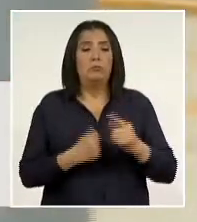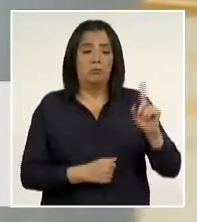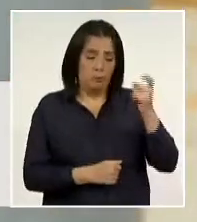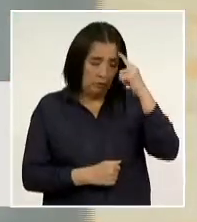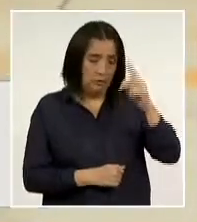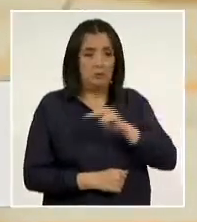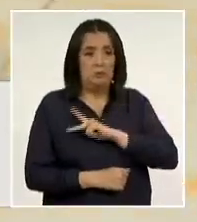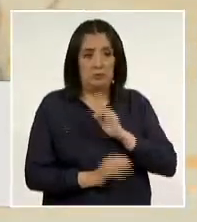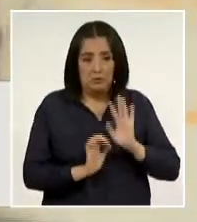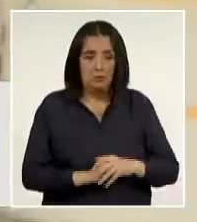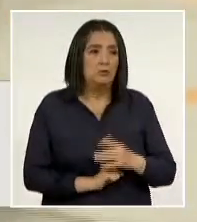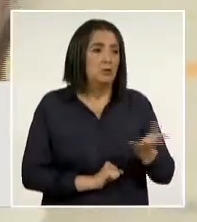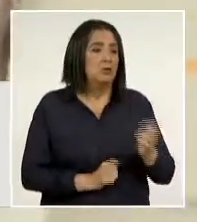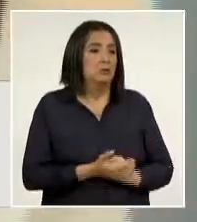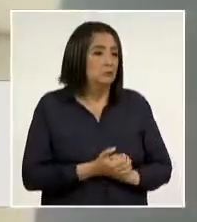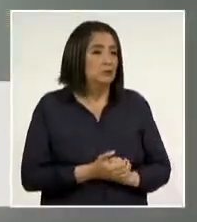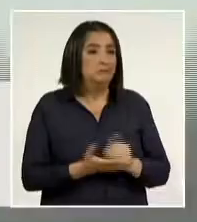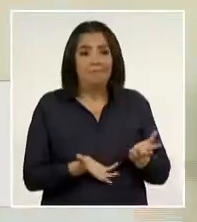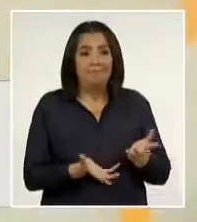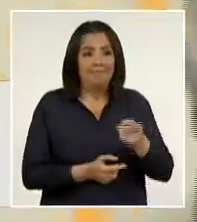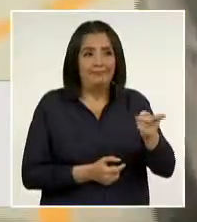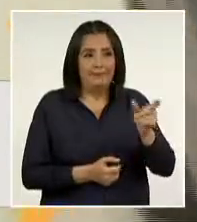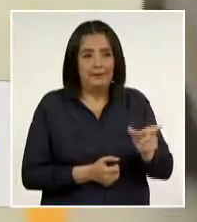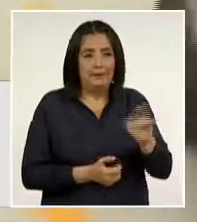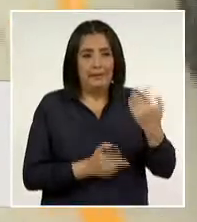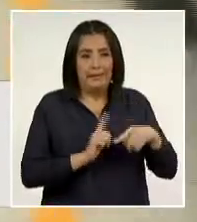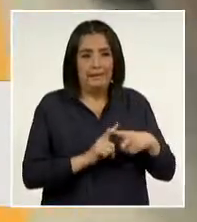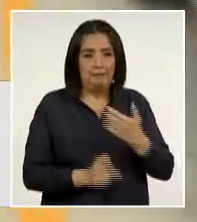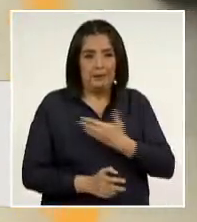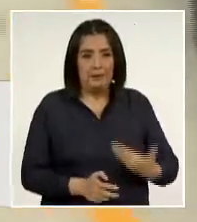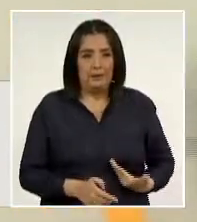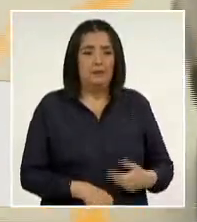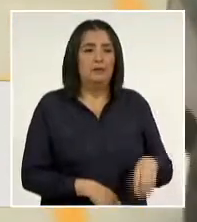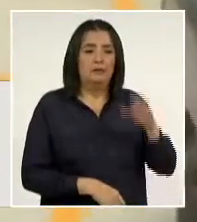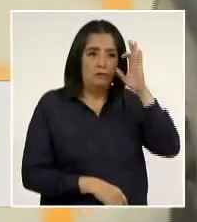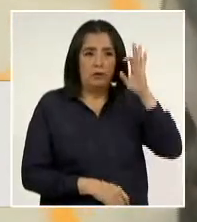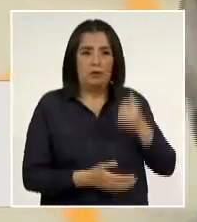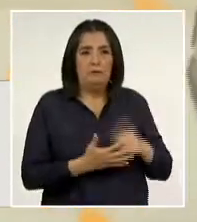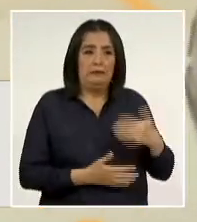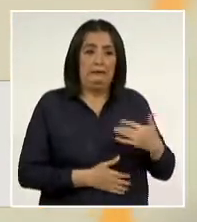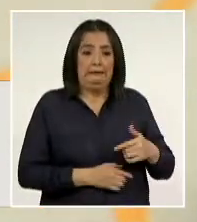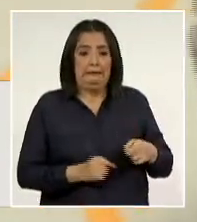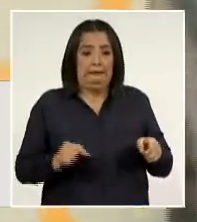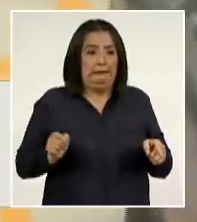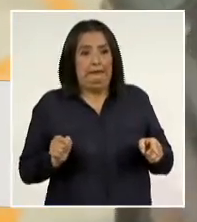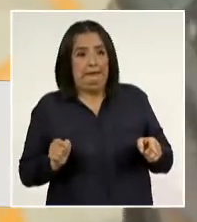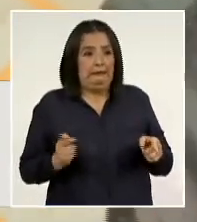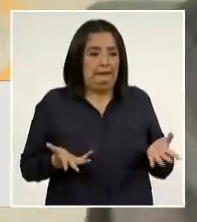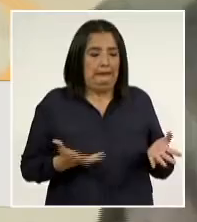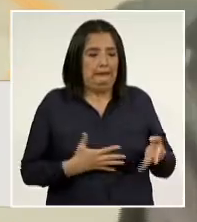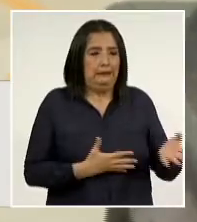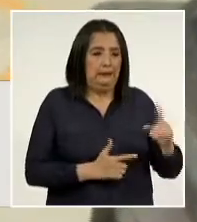Popular. De una u otra manera, el expresidente Alberto Fujimori está entre dos fuegos, ¿no? Entre los